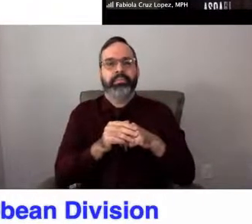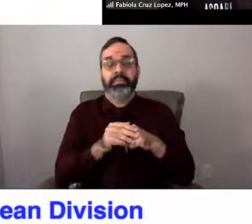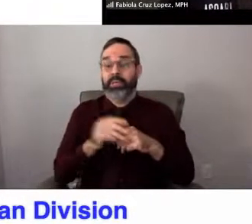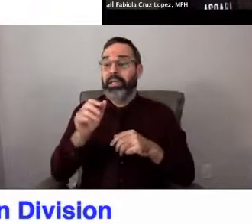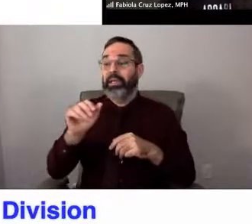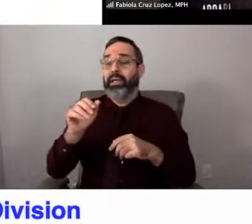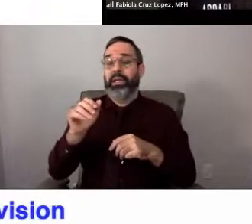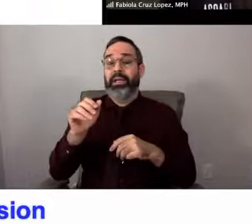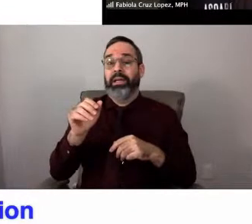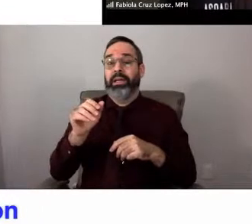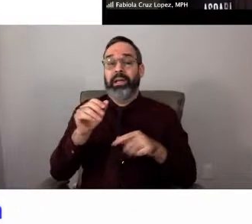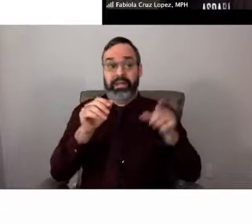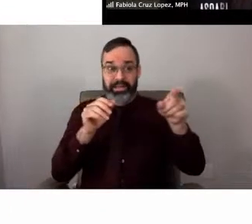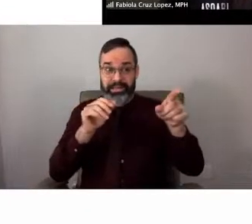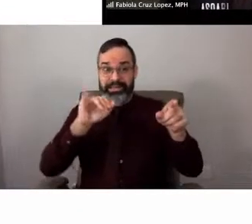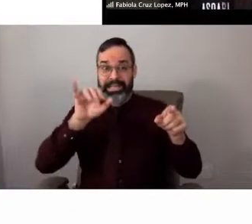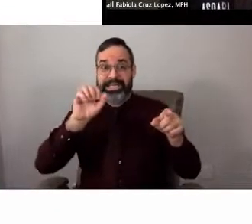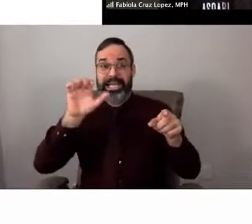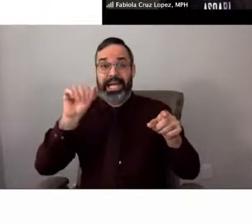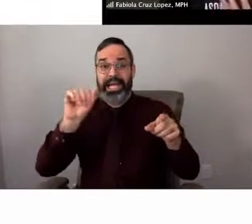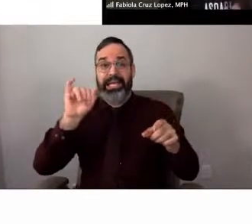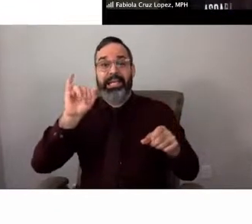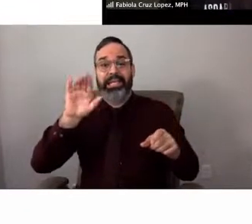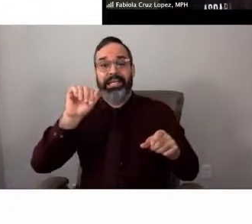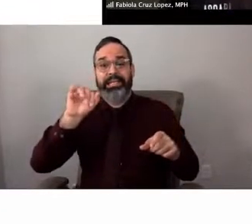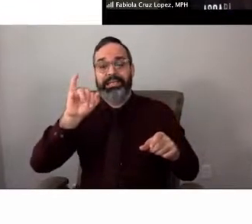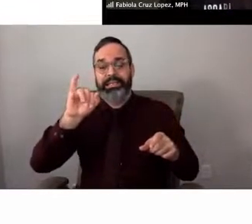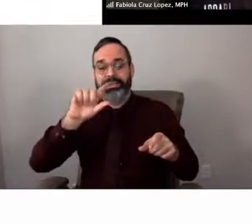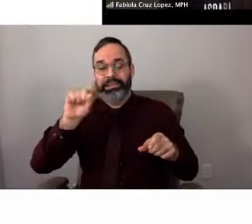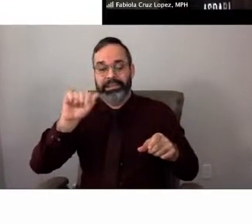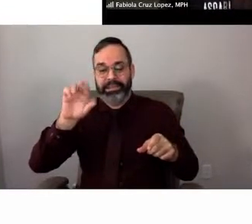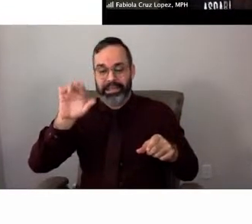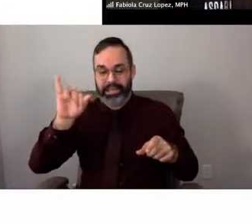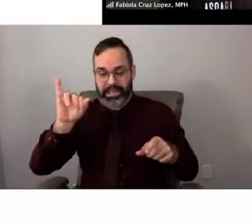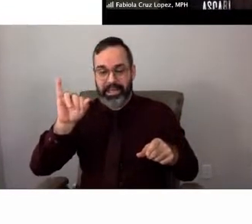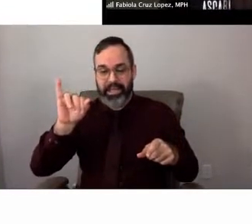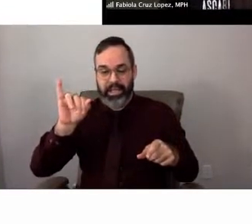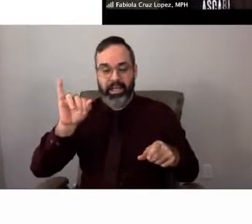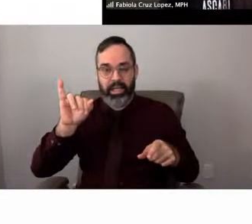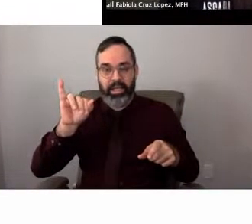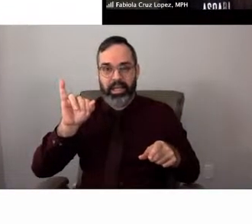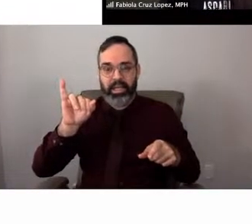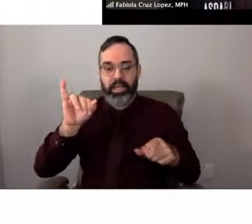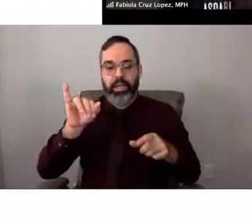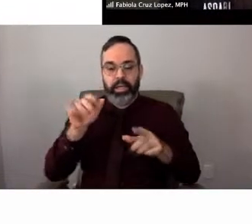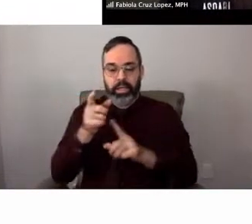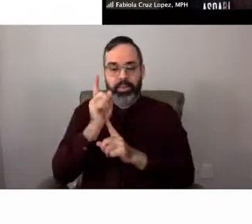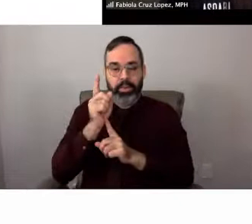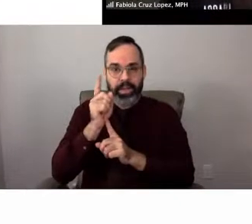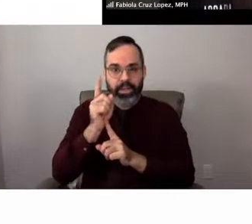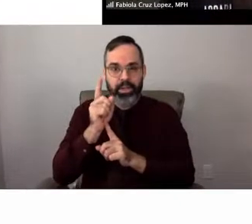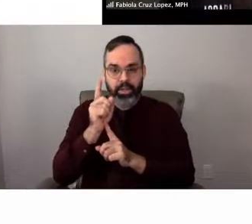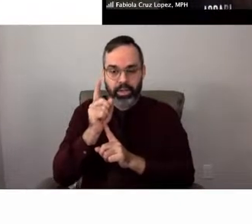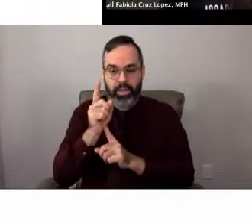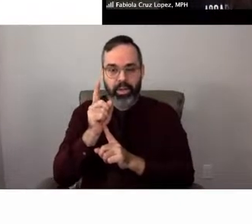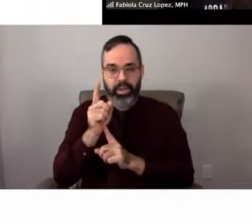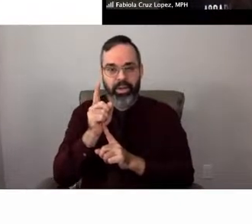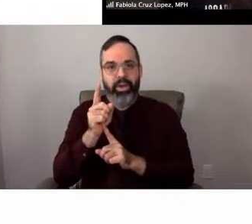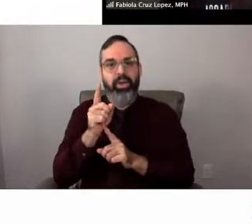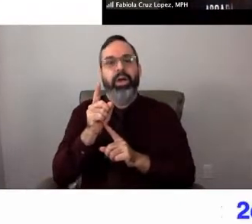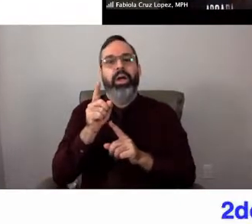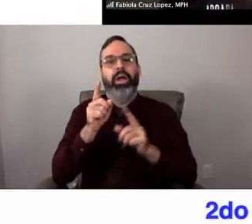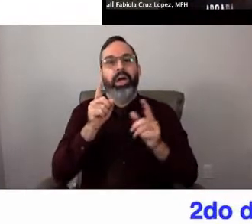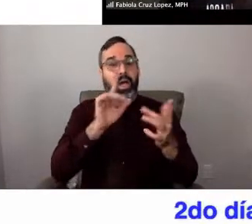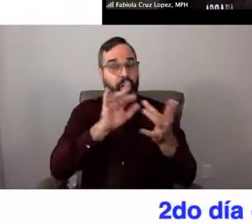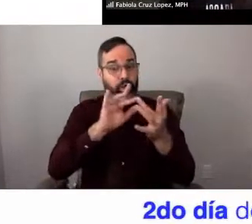tomó en sus manos lo que era el rastreo de contactos desde el nivel central. En ese momento, para que tengan una idea, el rastreo de contactos contaba